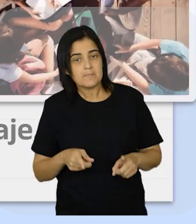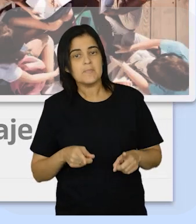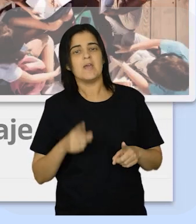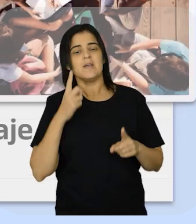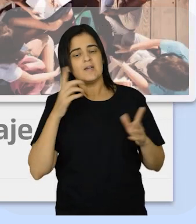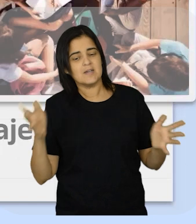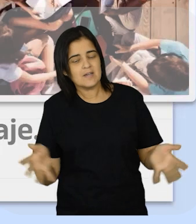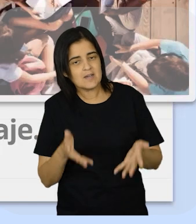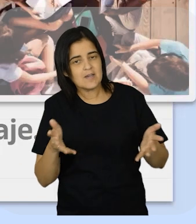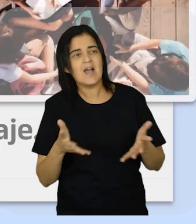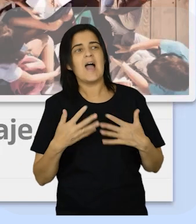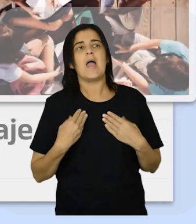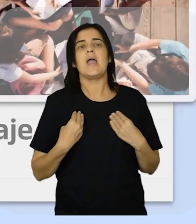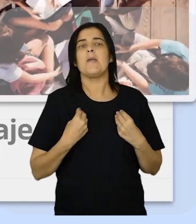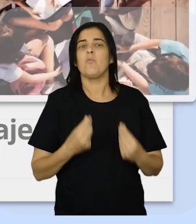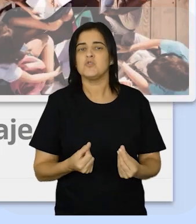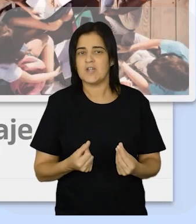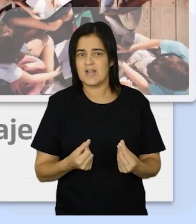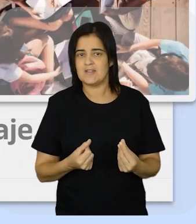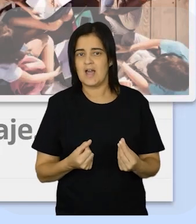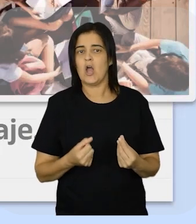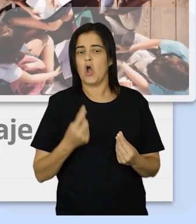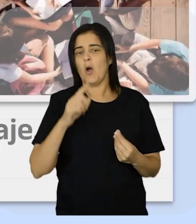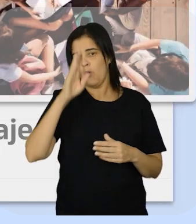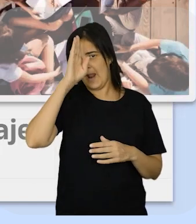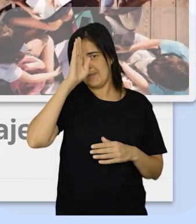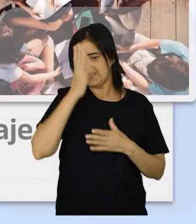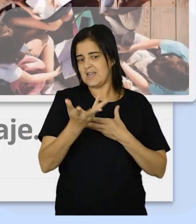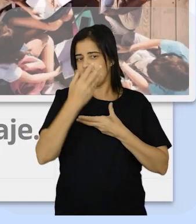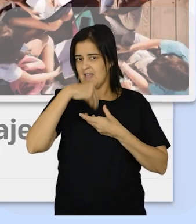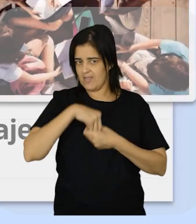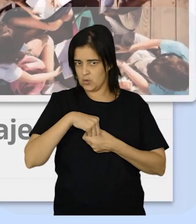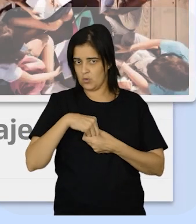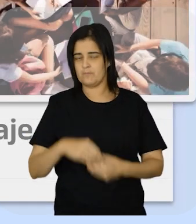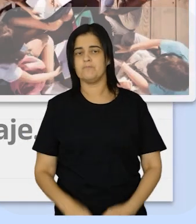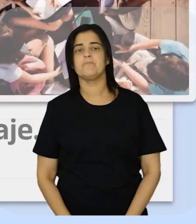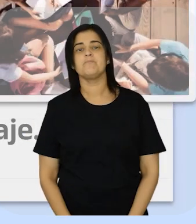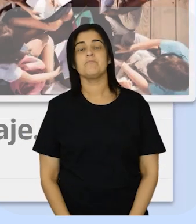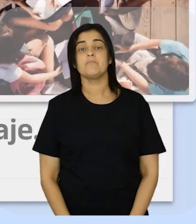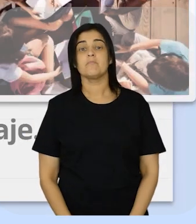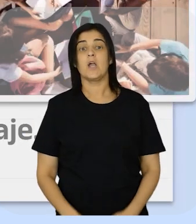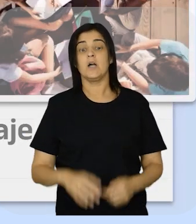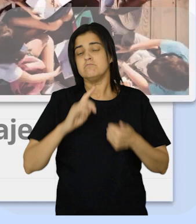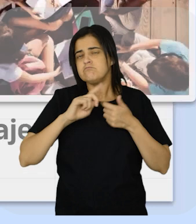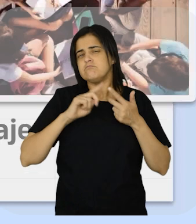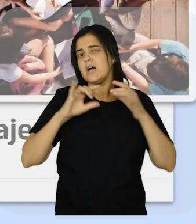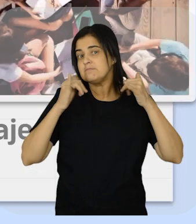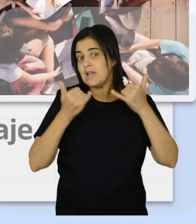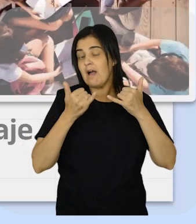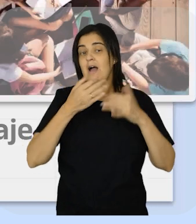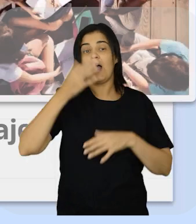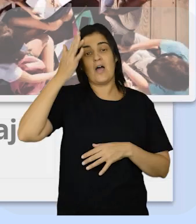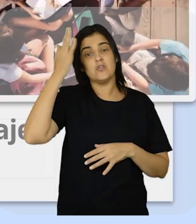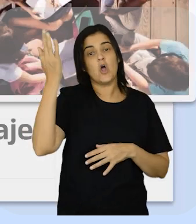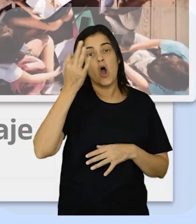estamos promoviendo la emocionalidad como parte del aprendizaje. Con todas estas teorías y